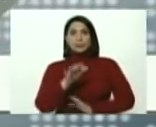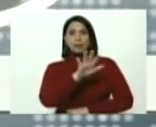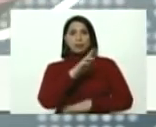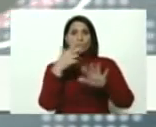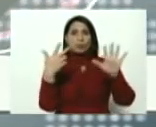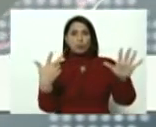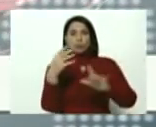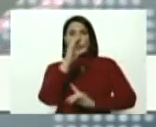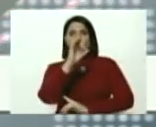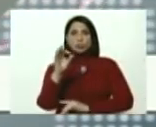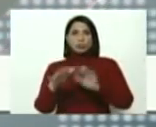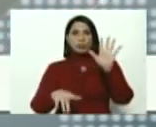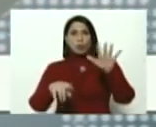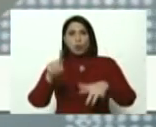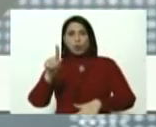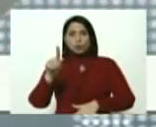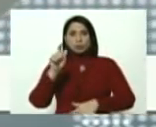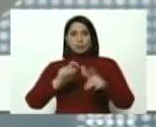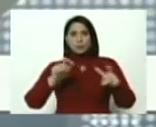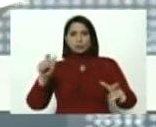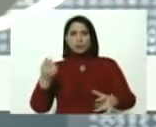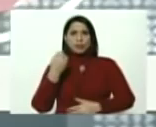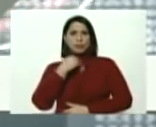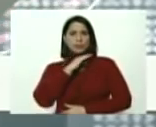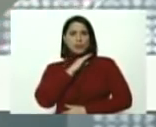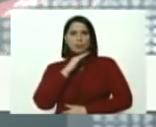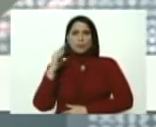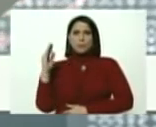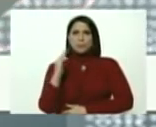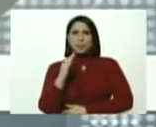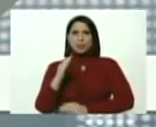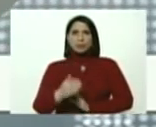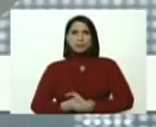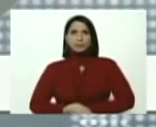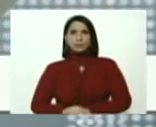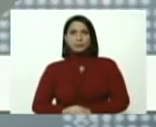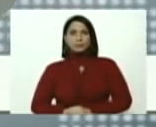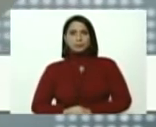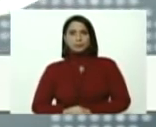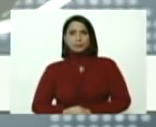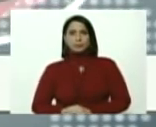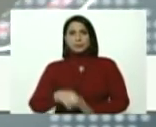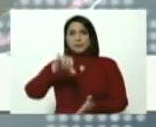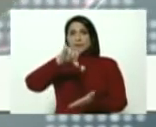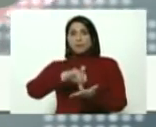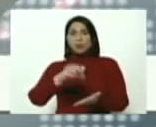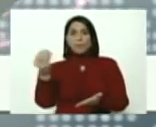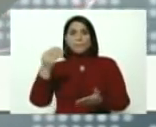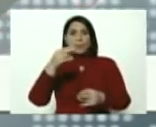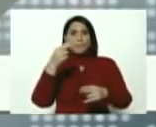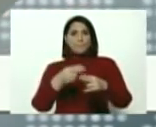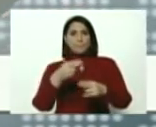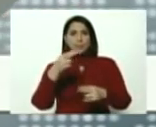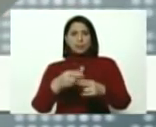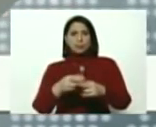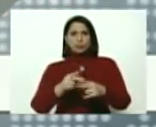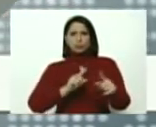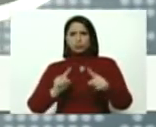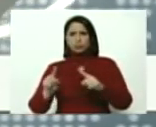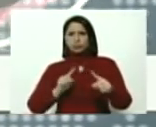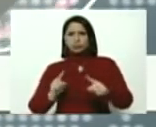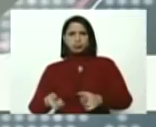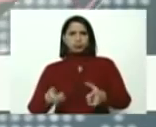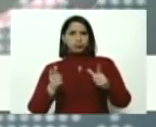11 de estos 19 pacientes provienen de lo que es hoy por hoy el foco más peligroso, el foco más activo